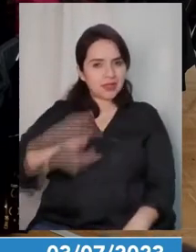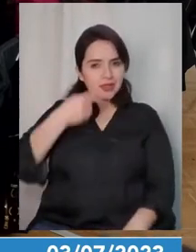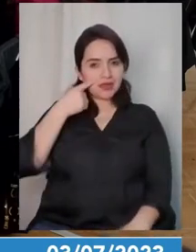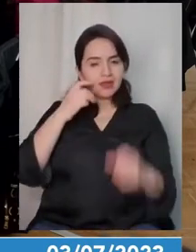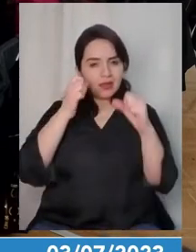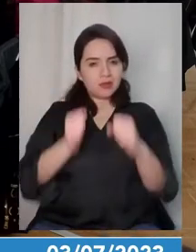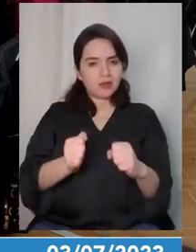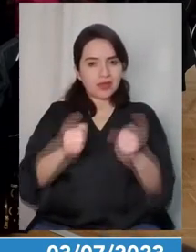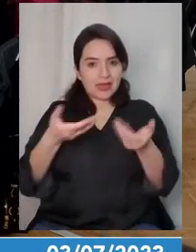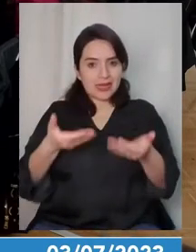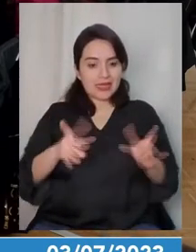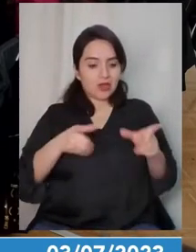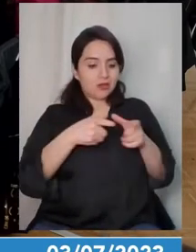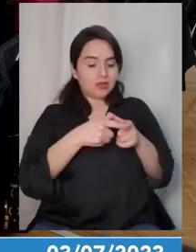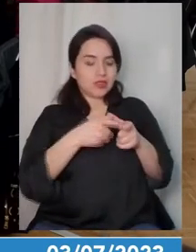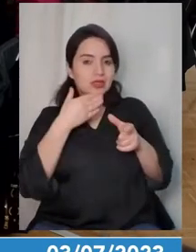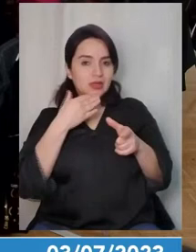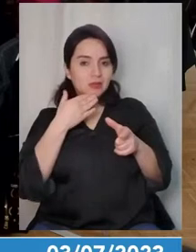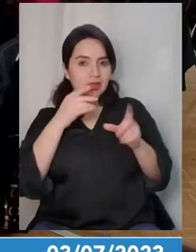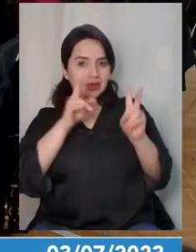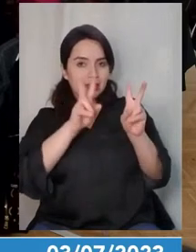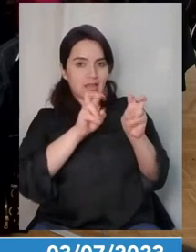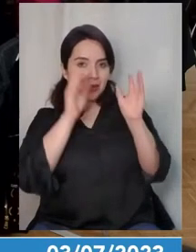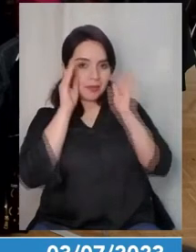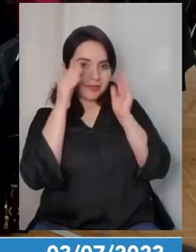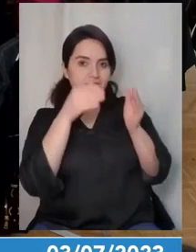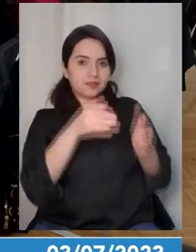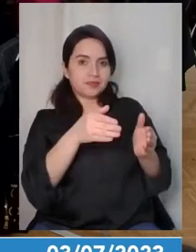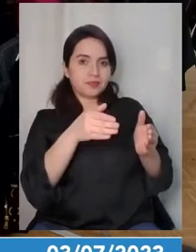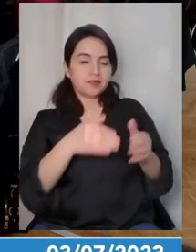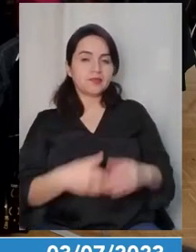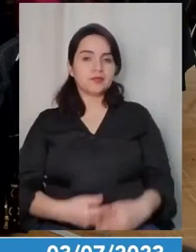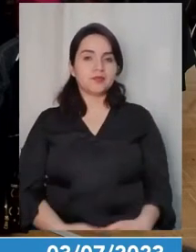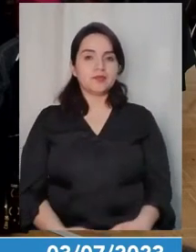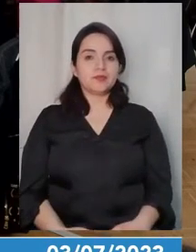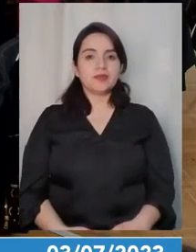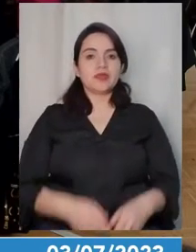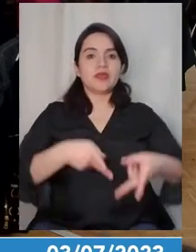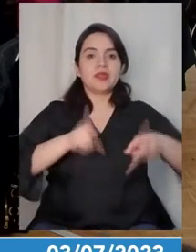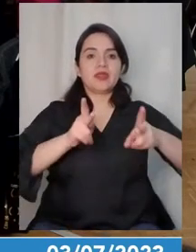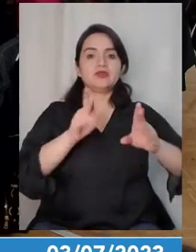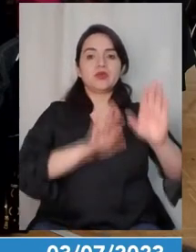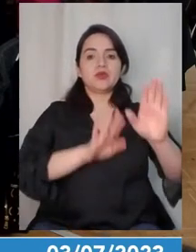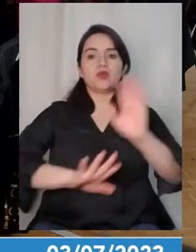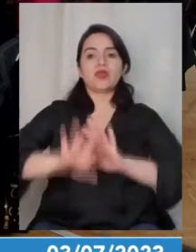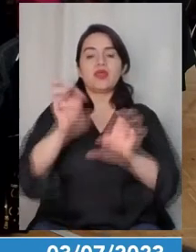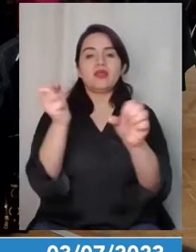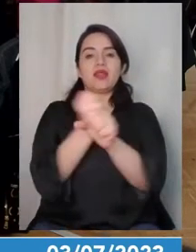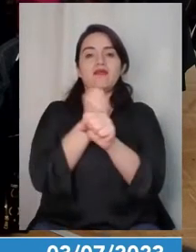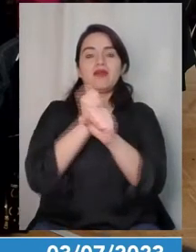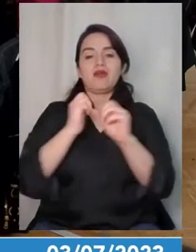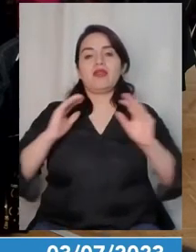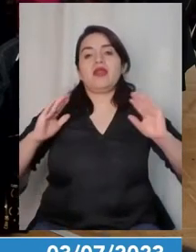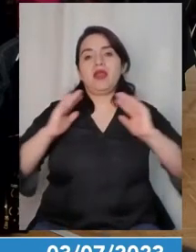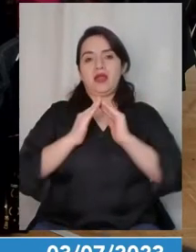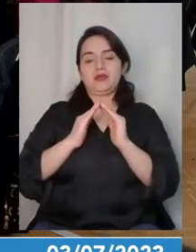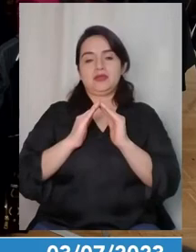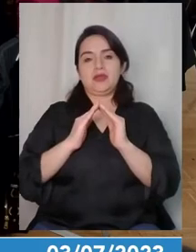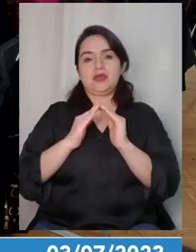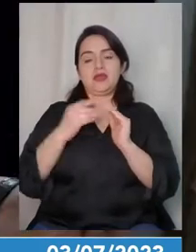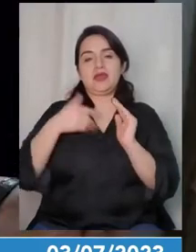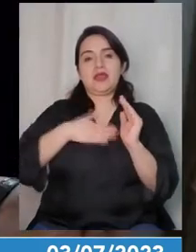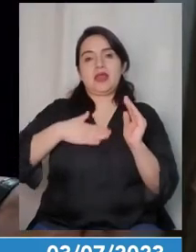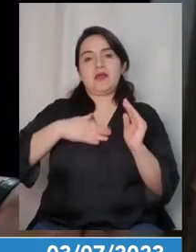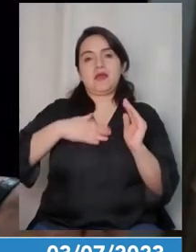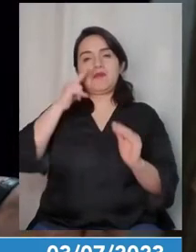también el derecho al cuidado y al trabajo doméstico. Entonces queríamos ver si es que existe la posibilidad